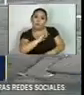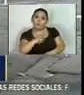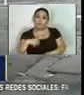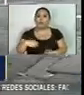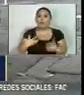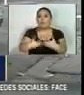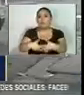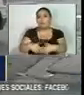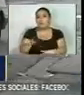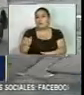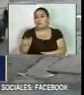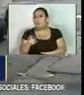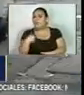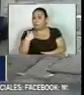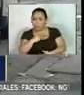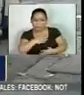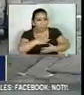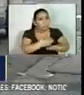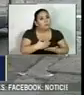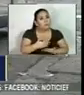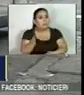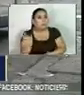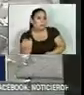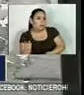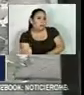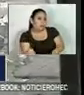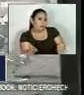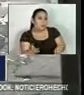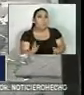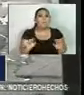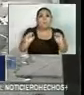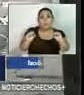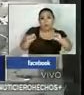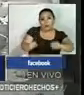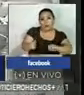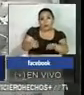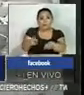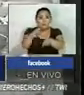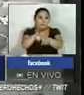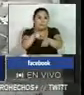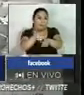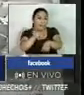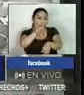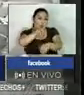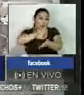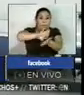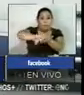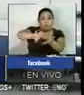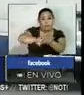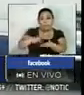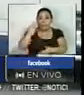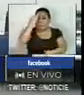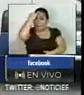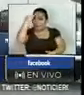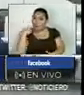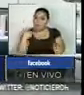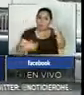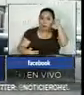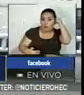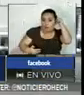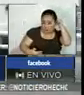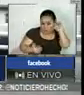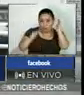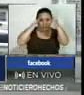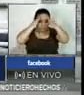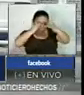nacional pusieron a disposición sus unidades para brindarle transporte gratis a los hombres y mujeres que enfrentan